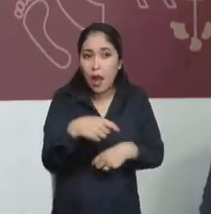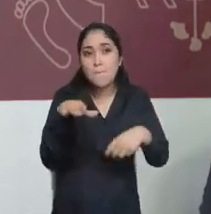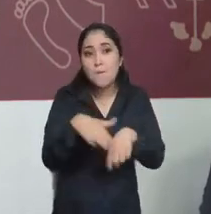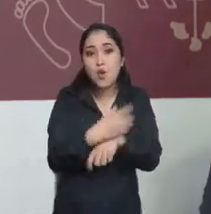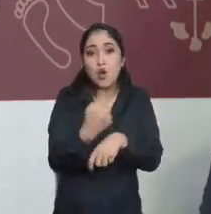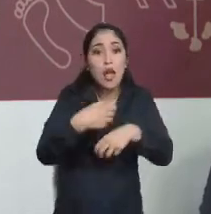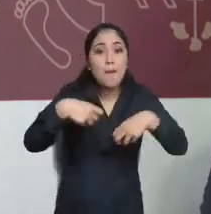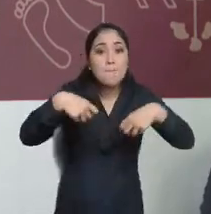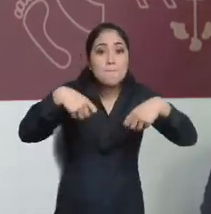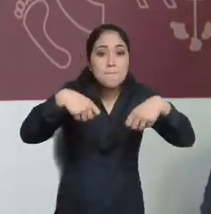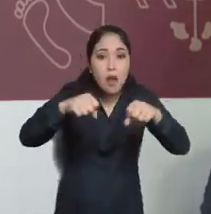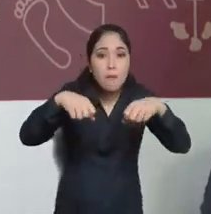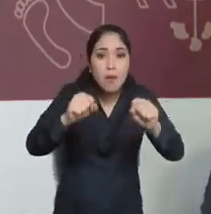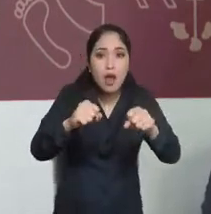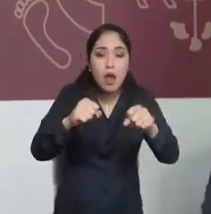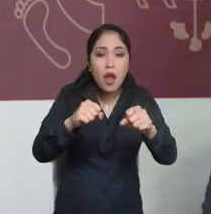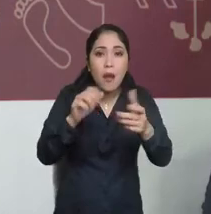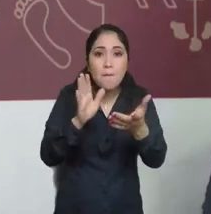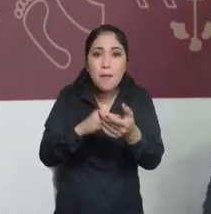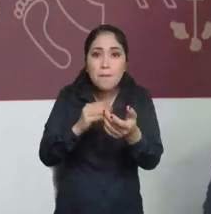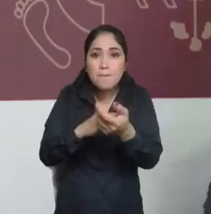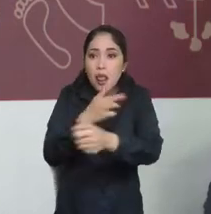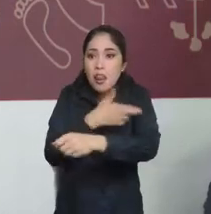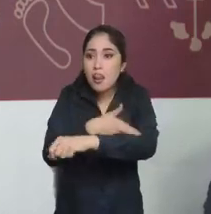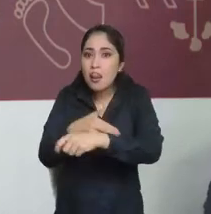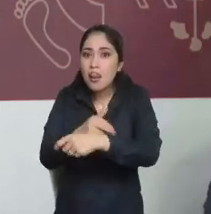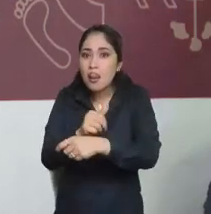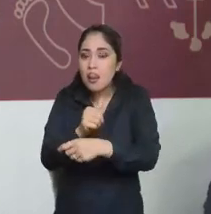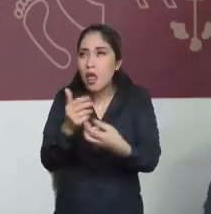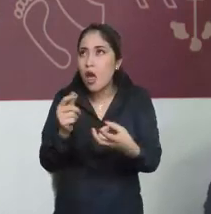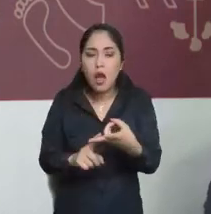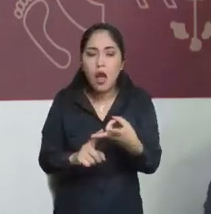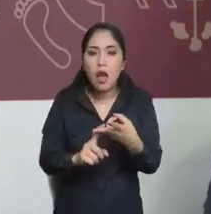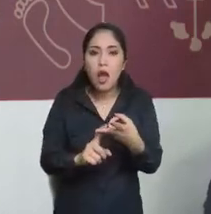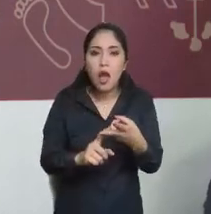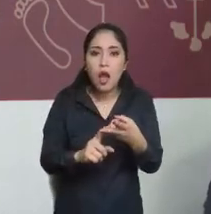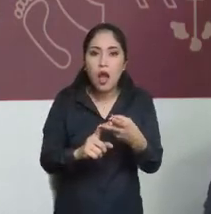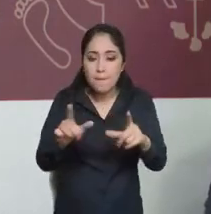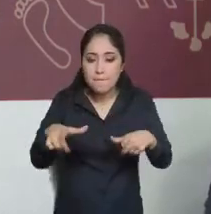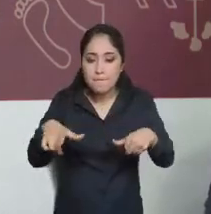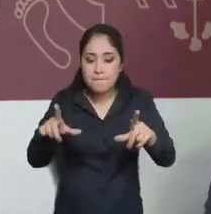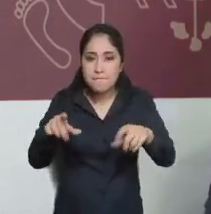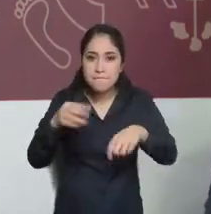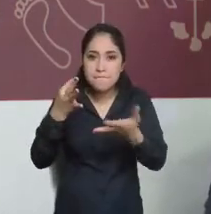irregulares, que no traen placas, que no tienen esto, o sea que